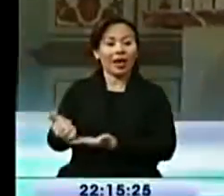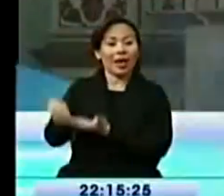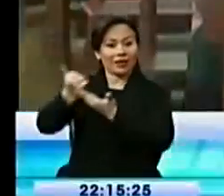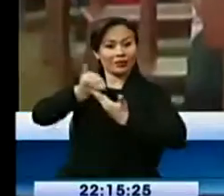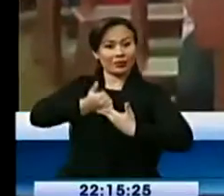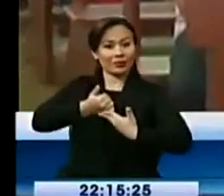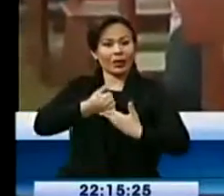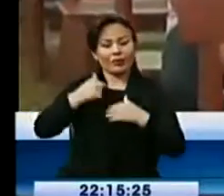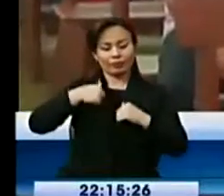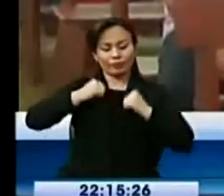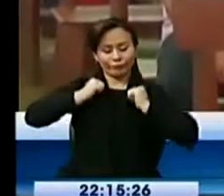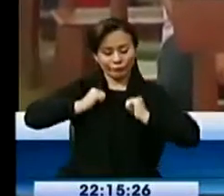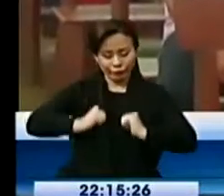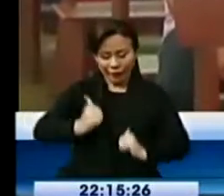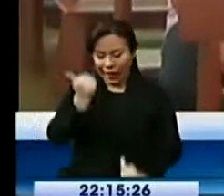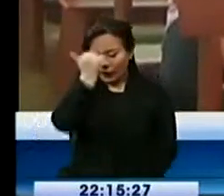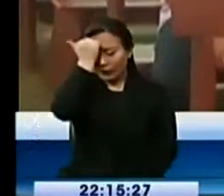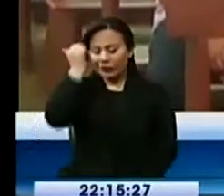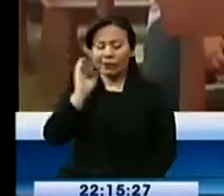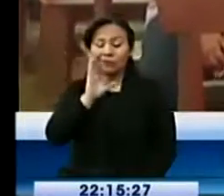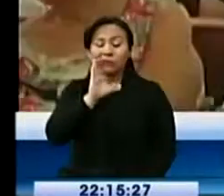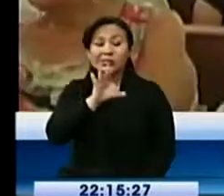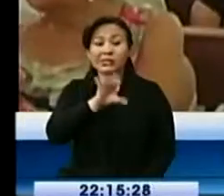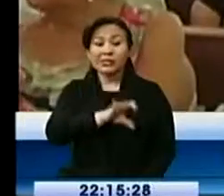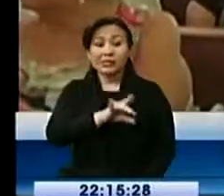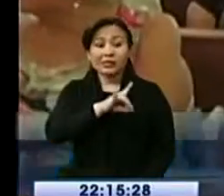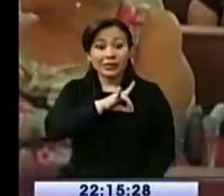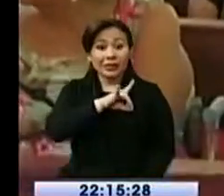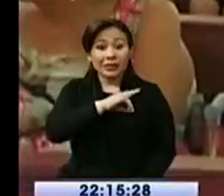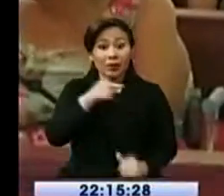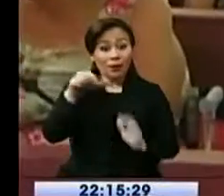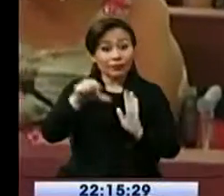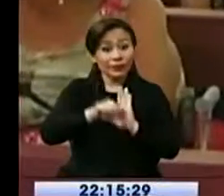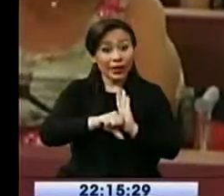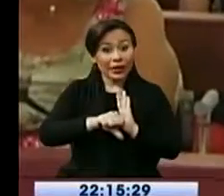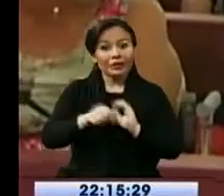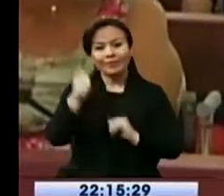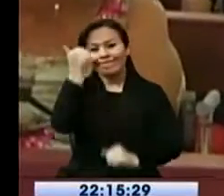a arrepentirnos de los pecados que hayamos cometido. Informó Julio César Saona.